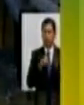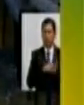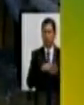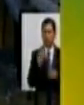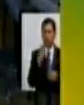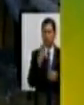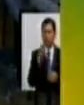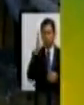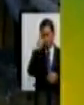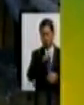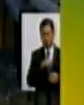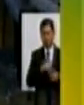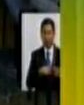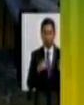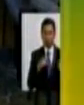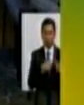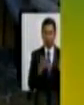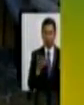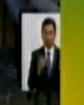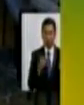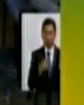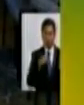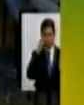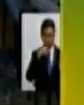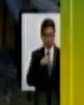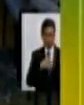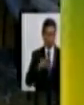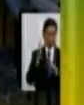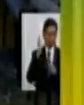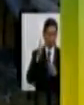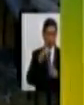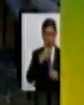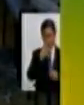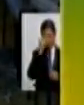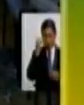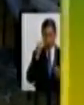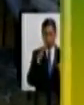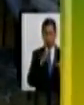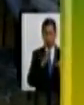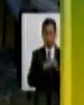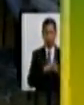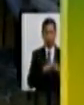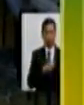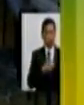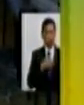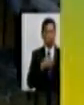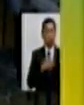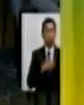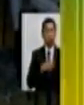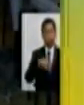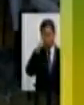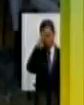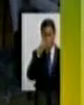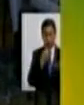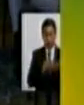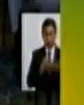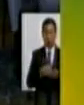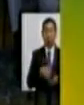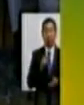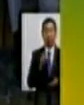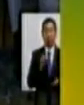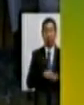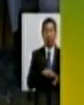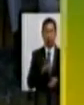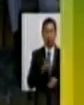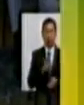la demanda boliviana, que ha sido defendida en los últimos días, no busca la revisión